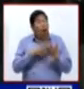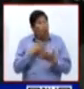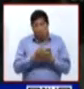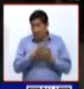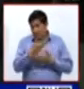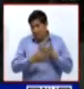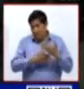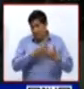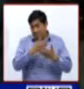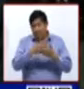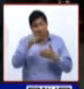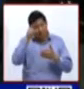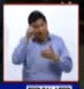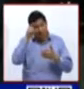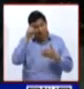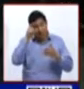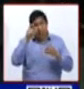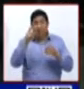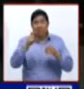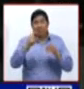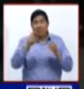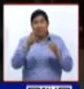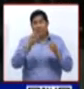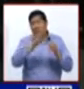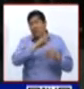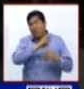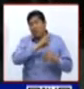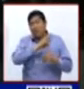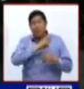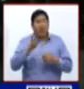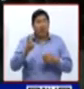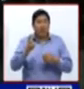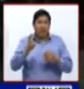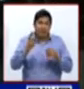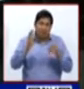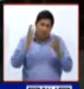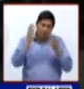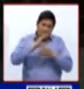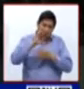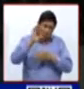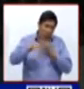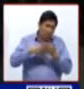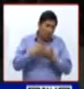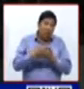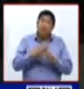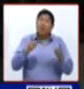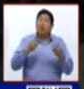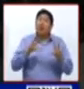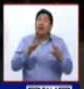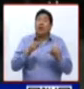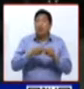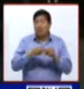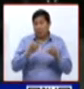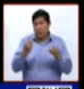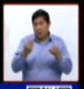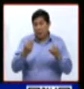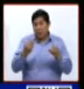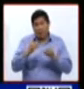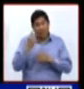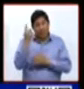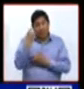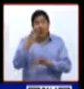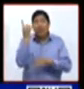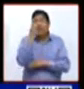proceso, porque la luna se va a entrar ya al oeste. Entonces vamos a llegar a ver la totalidad, pero ya no la salida, porque se va a entrar, va a ser de